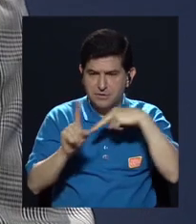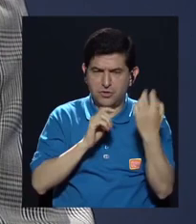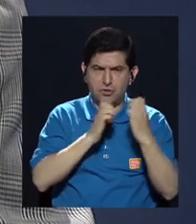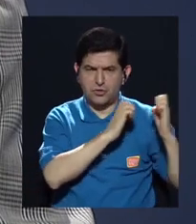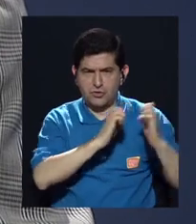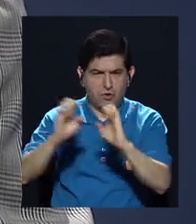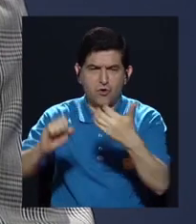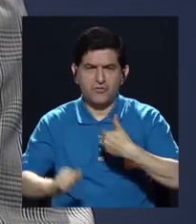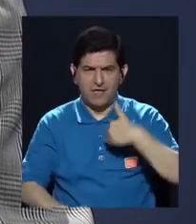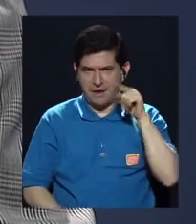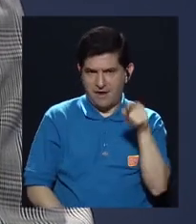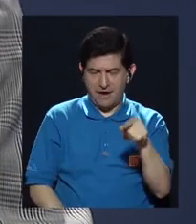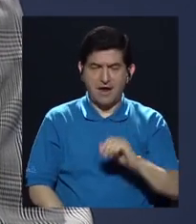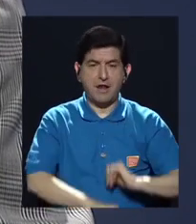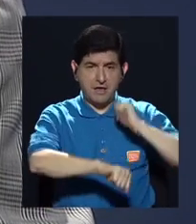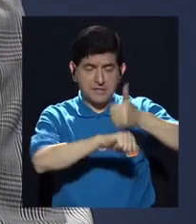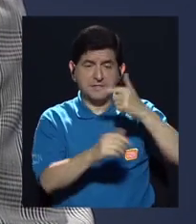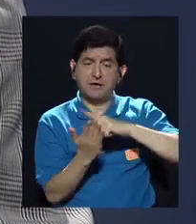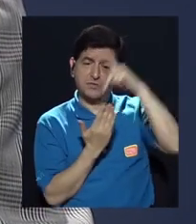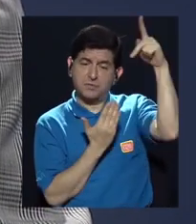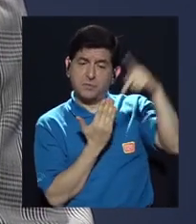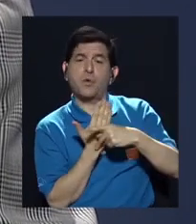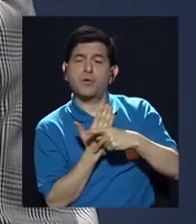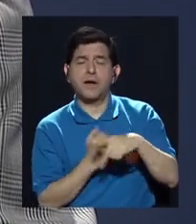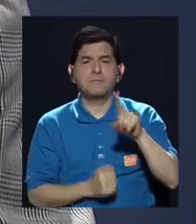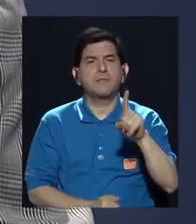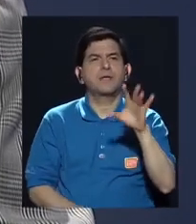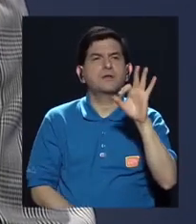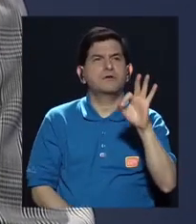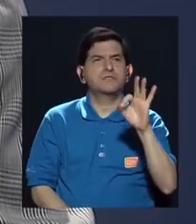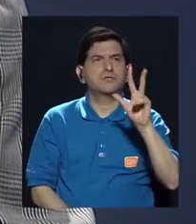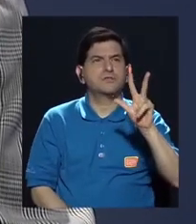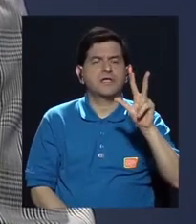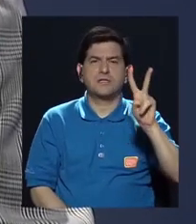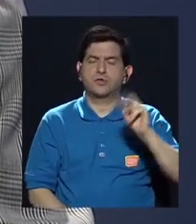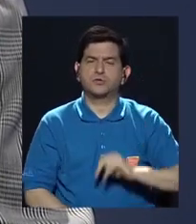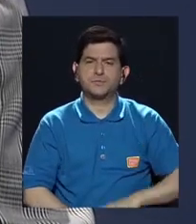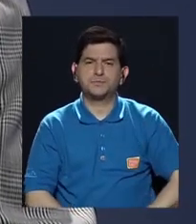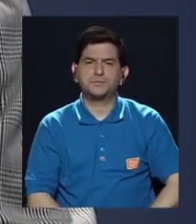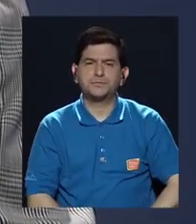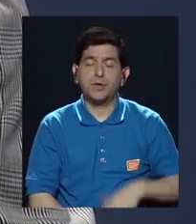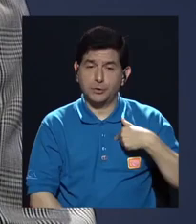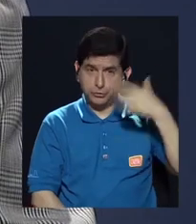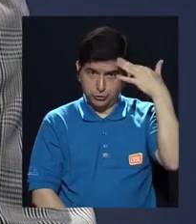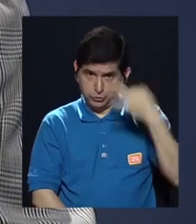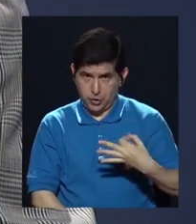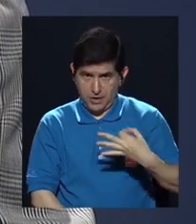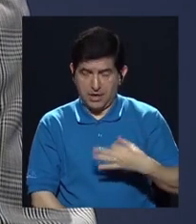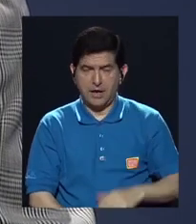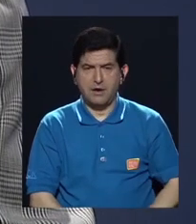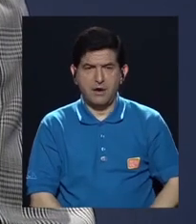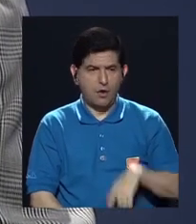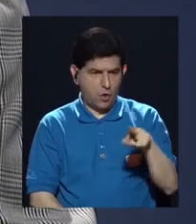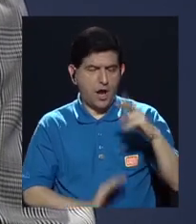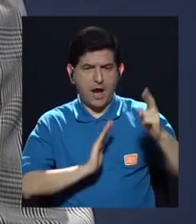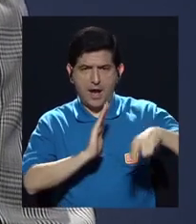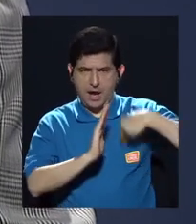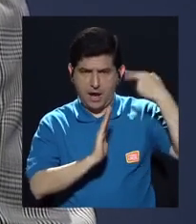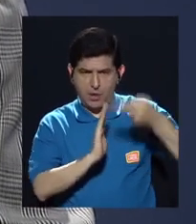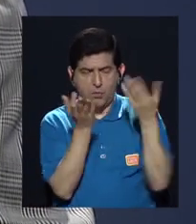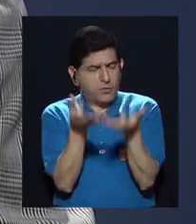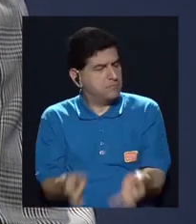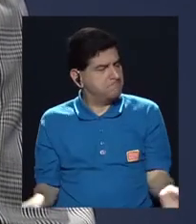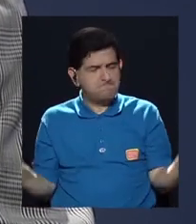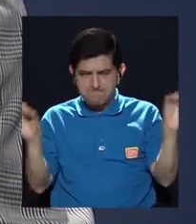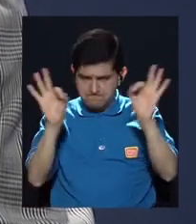visión estratégica que él tenía y que plasmó en un programa en 1932. Creo que él jugó un